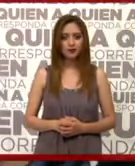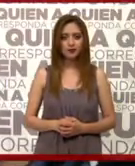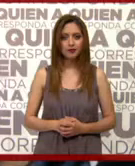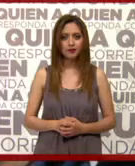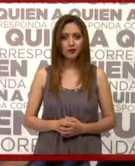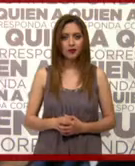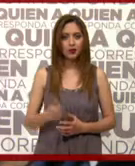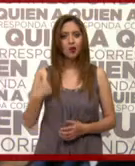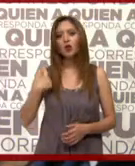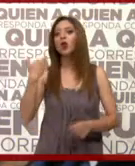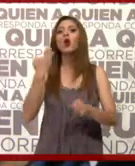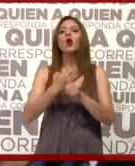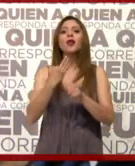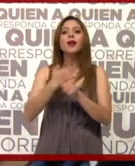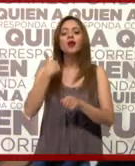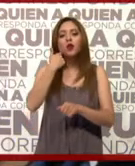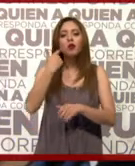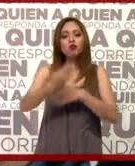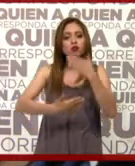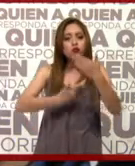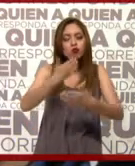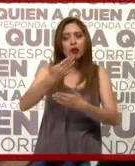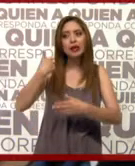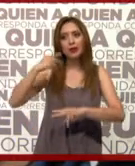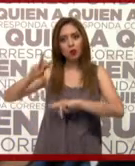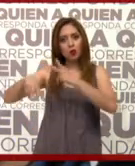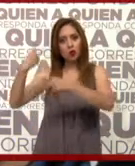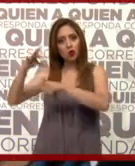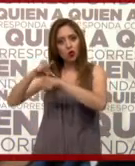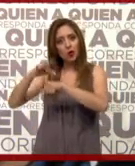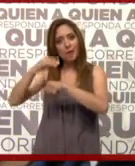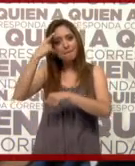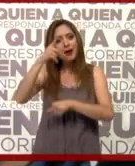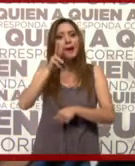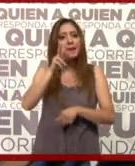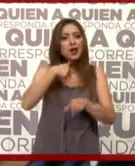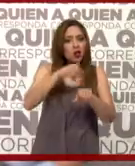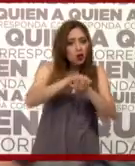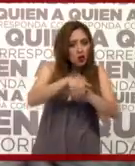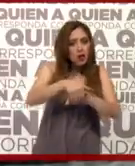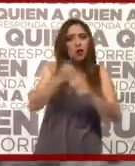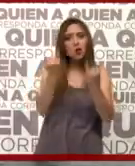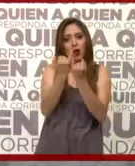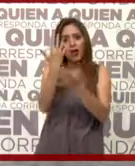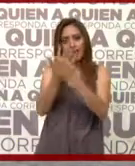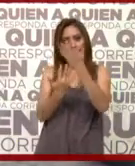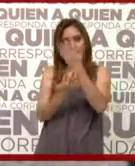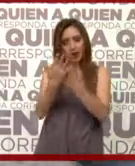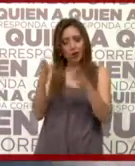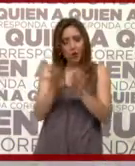Ahorita pienso salir adelante, ir al doctor para que me traten mis rodillas y mis manos.